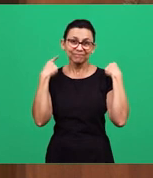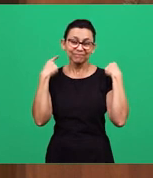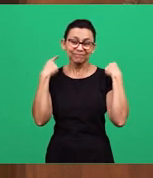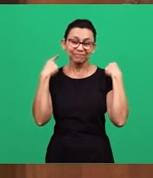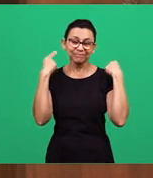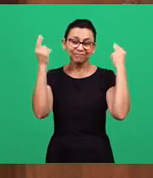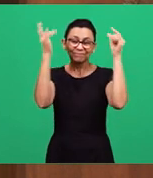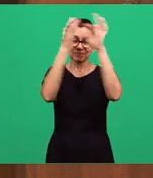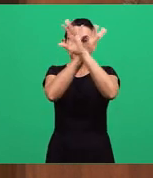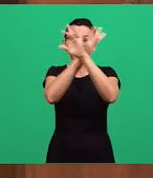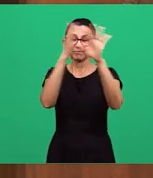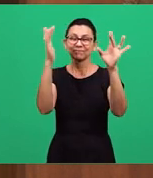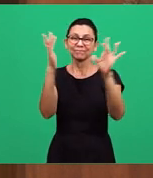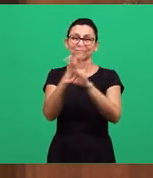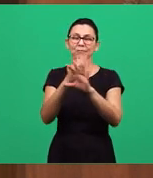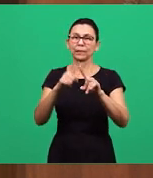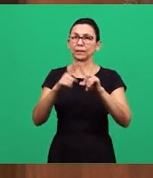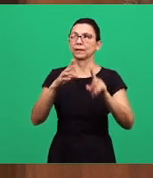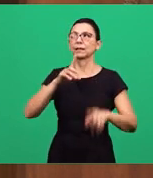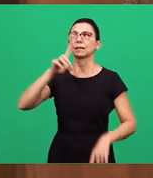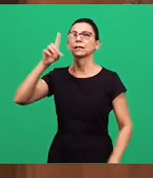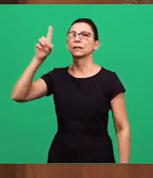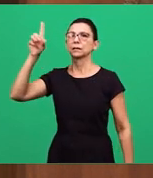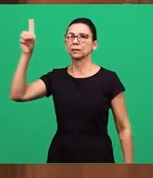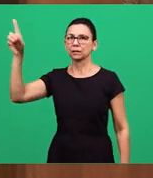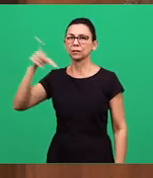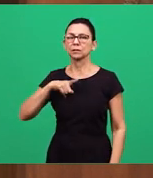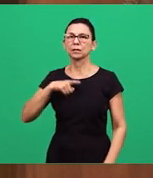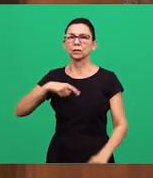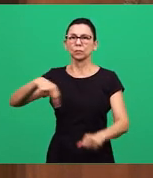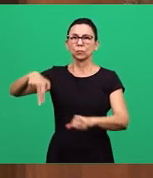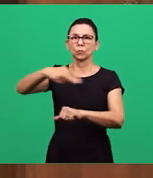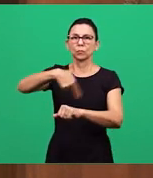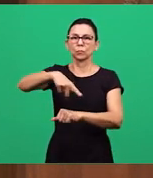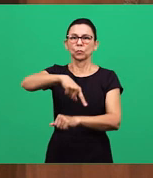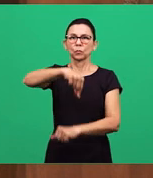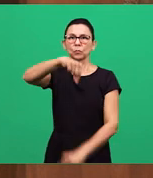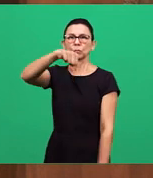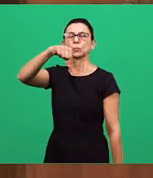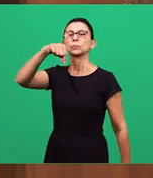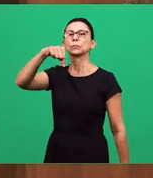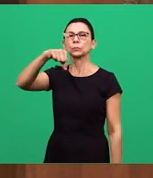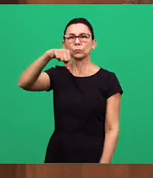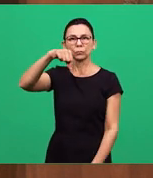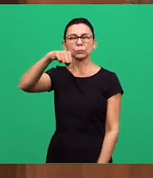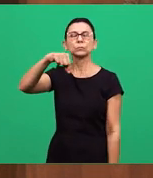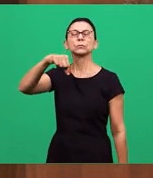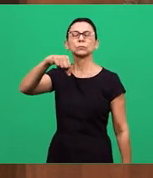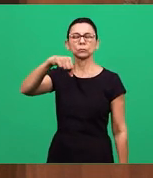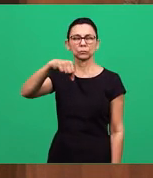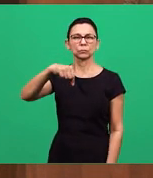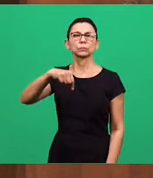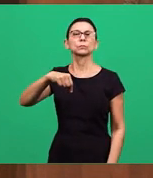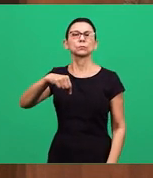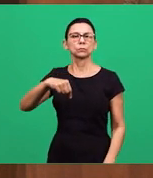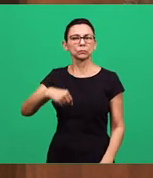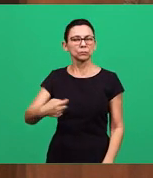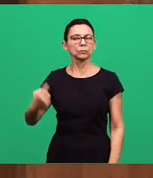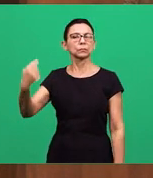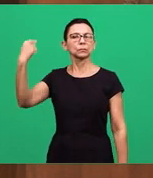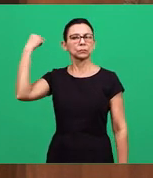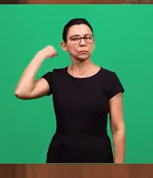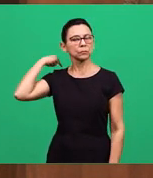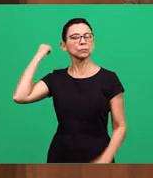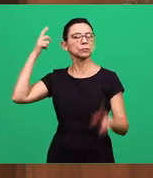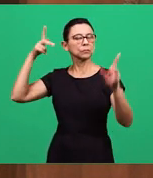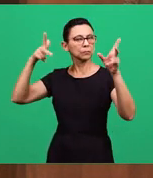un pueblo que duerme, mas Dios ha levantado una nación. Dios ha levantado también, como